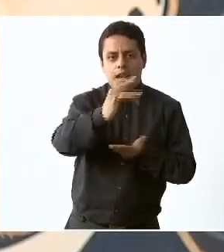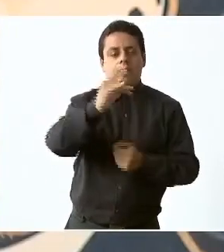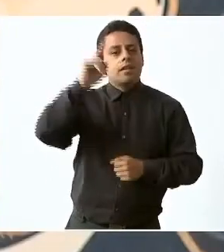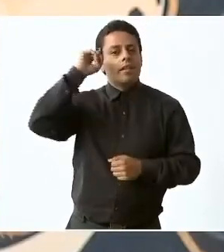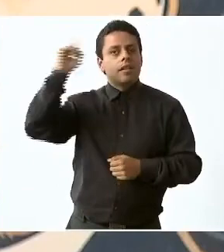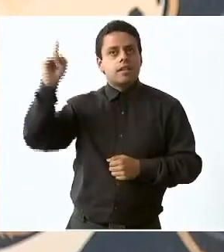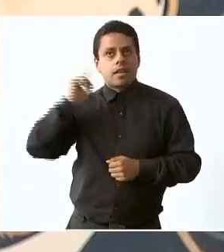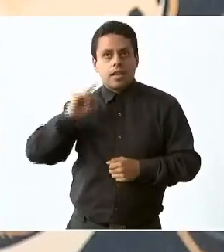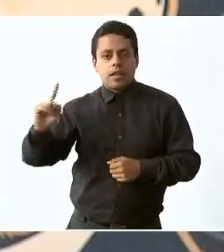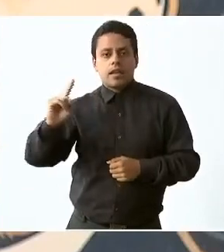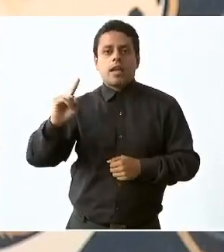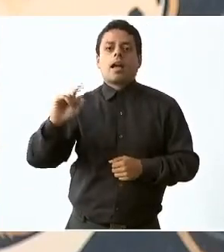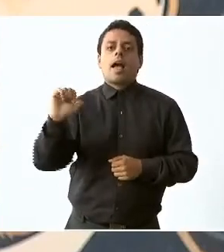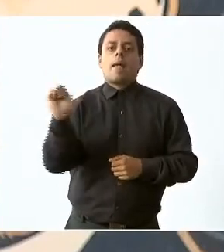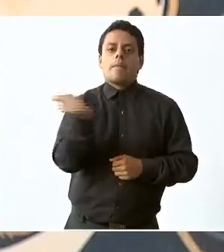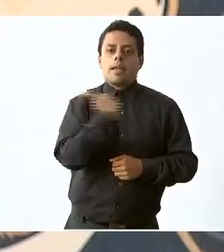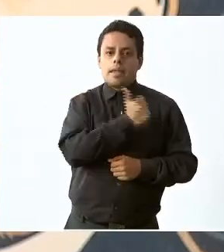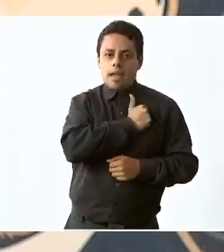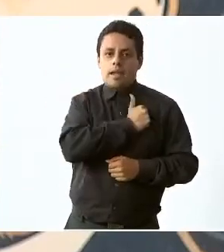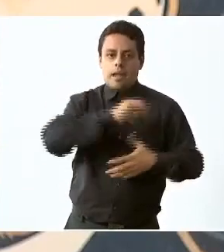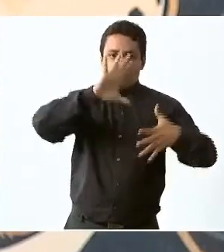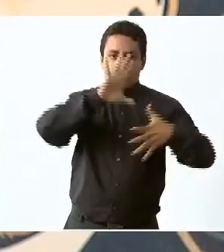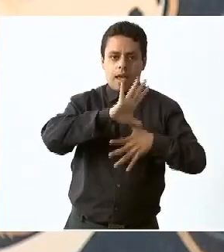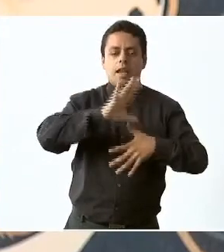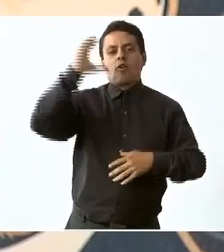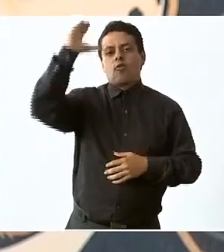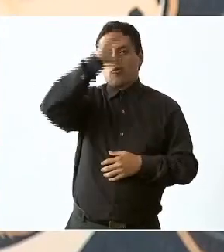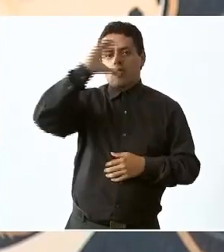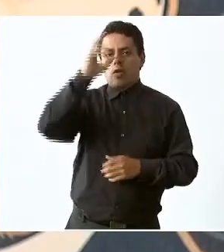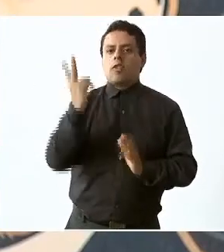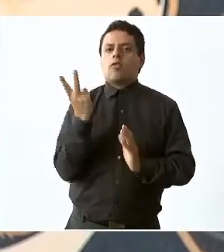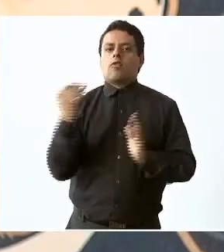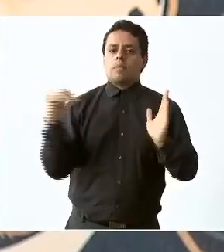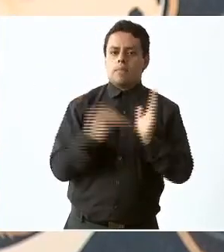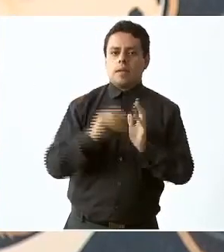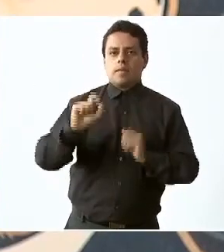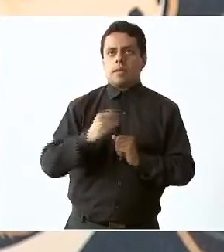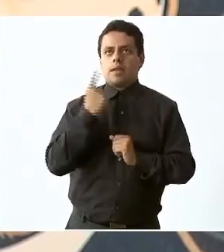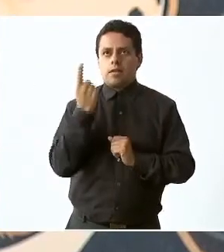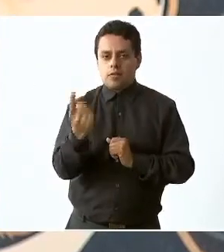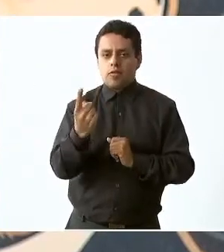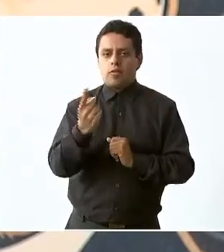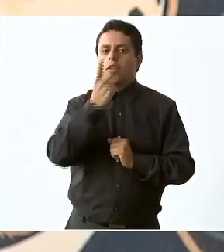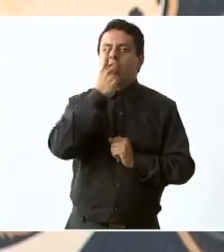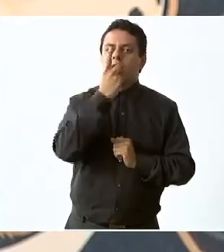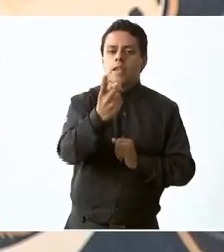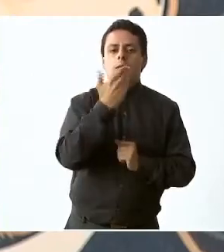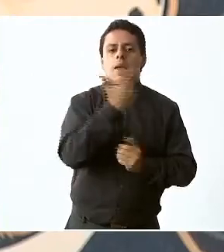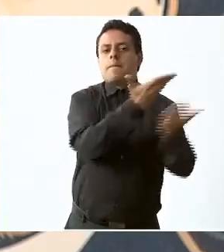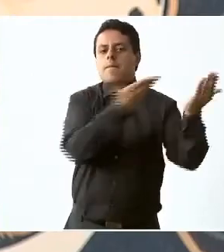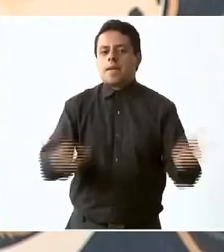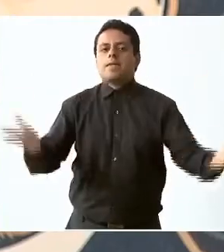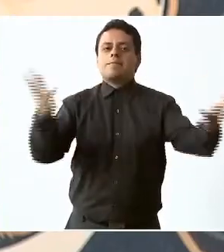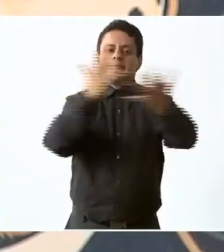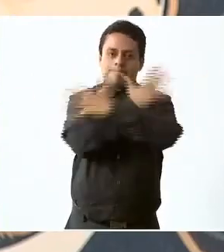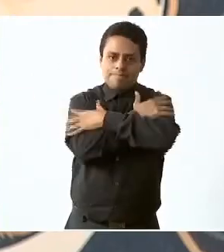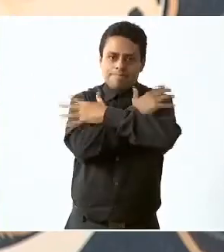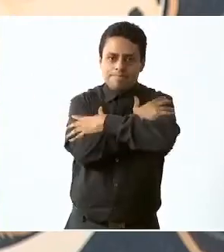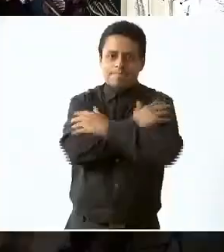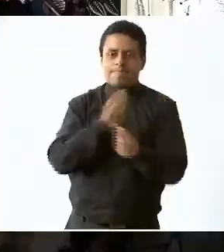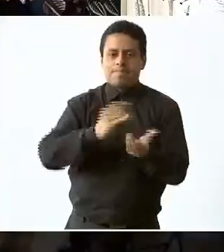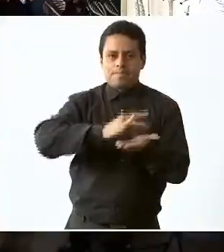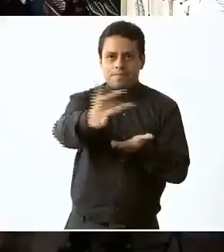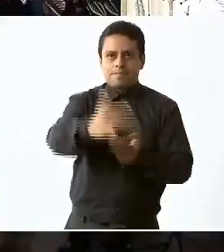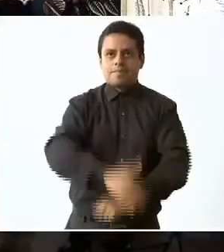Zacatecas, capital americana de la cultura 2021, los recibe con los brazos abiertos. Muchas